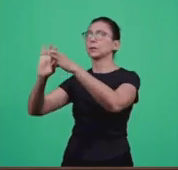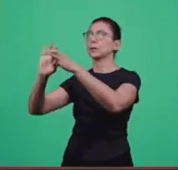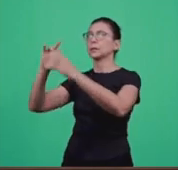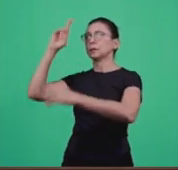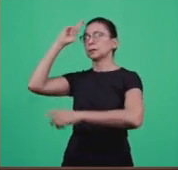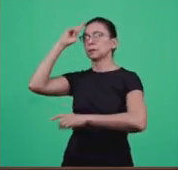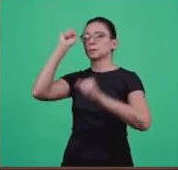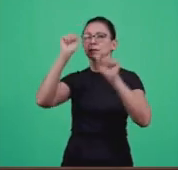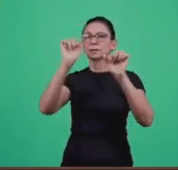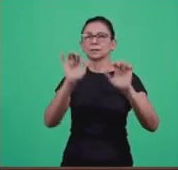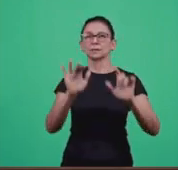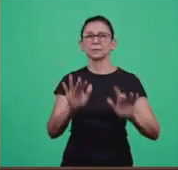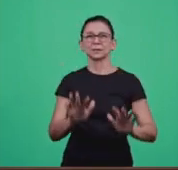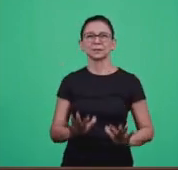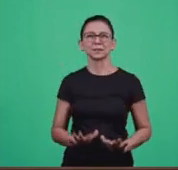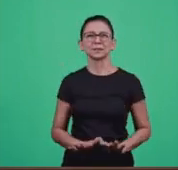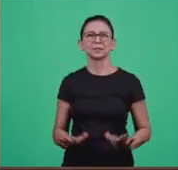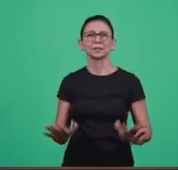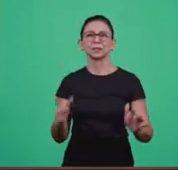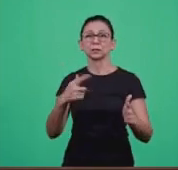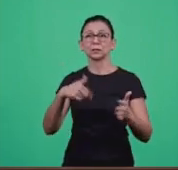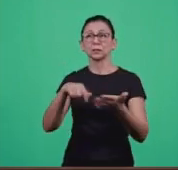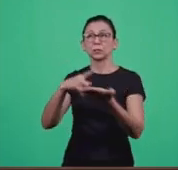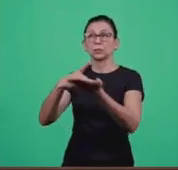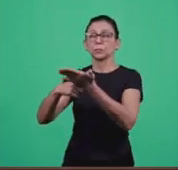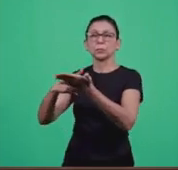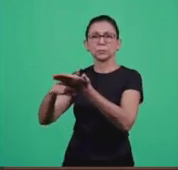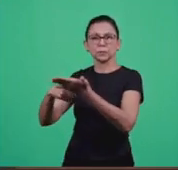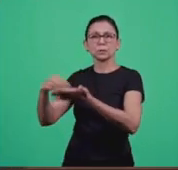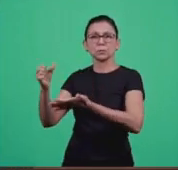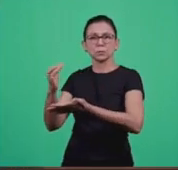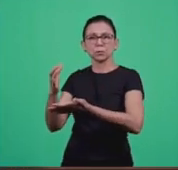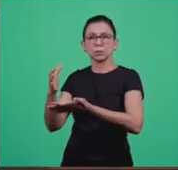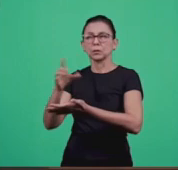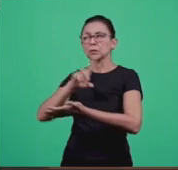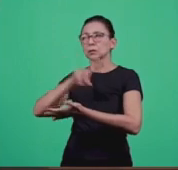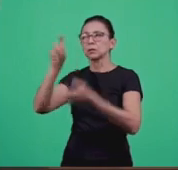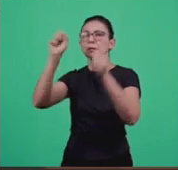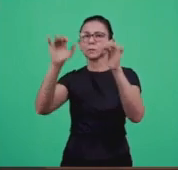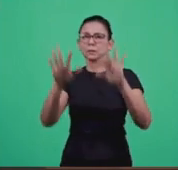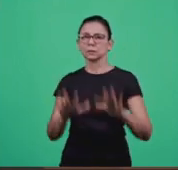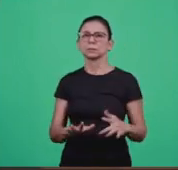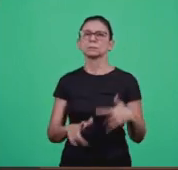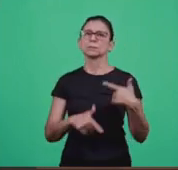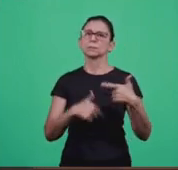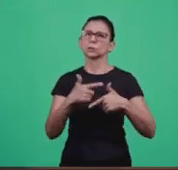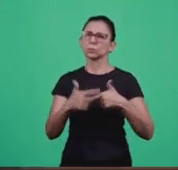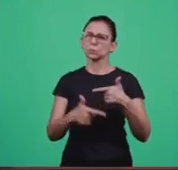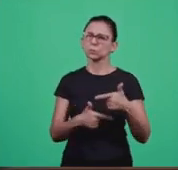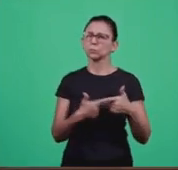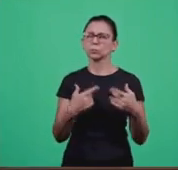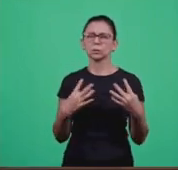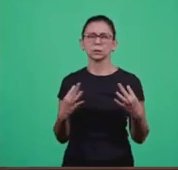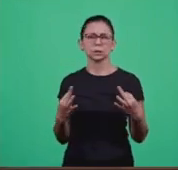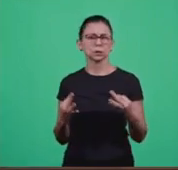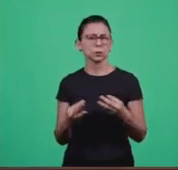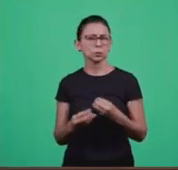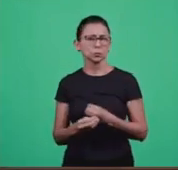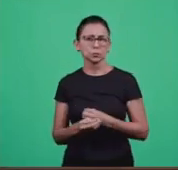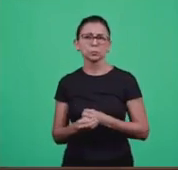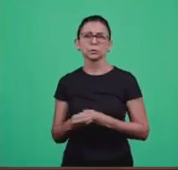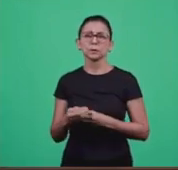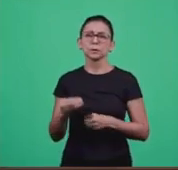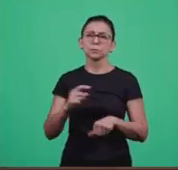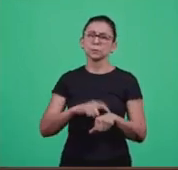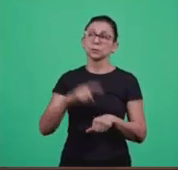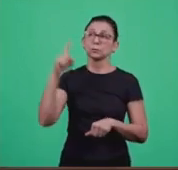Dios, con el cáliz de la alianza, nosotros hemos tenido la bendición del Señor actuando en nuestras vidas, en nuestras